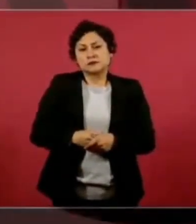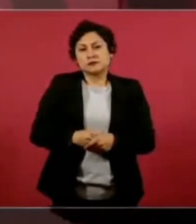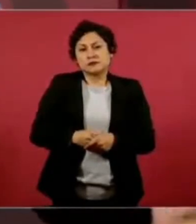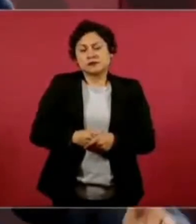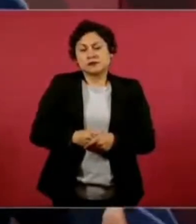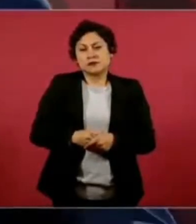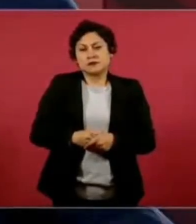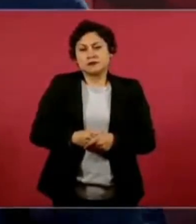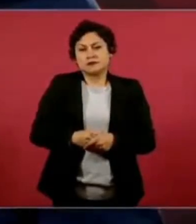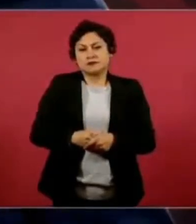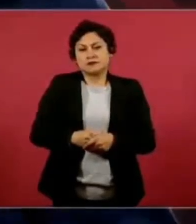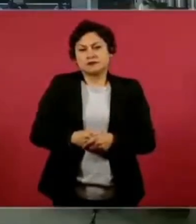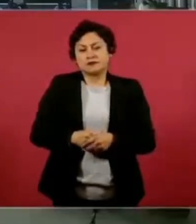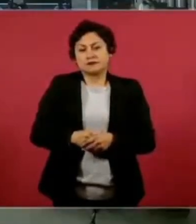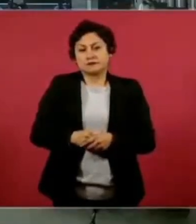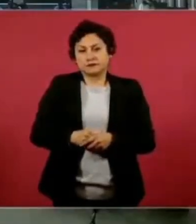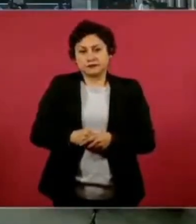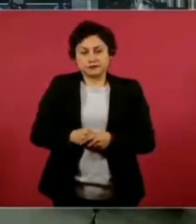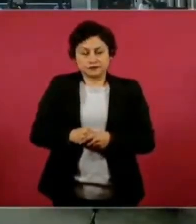permitiendo